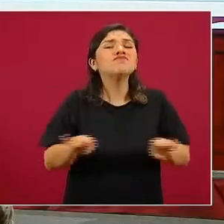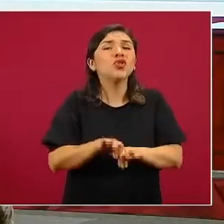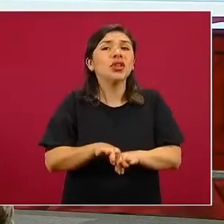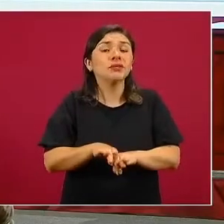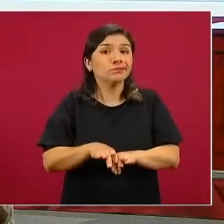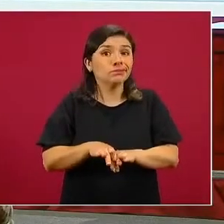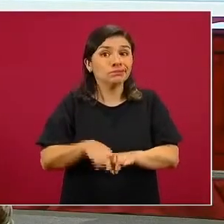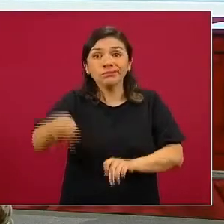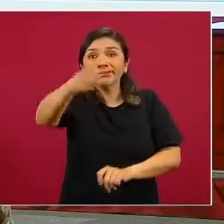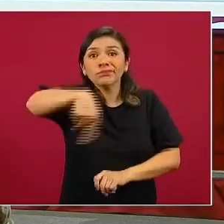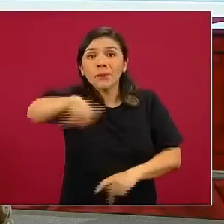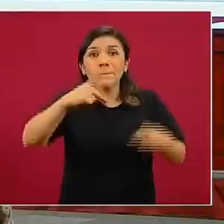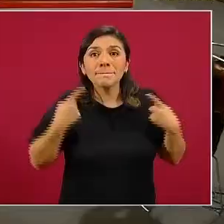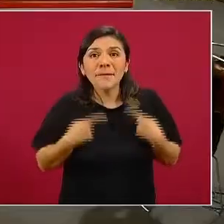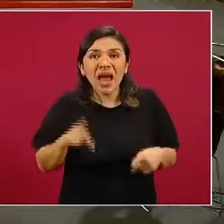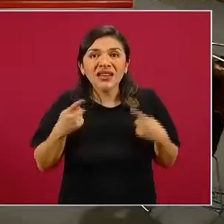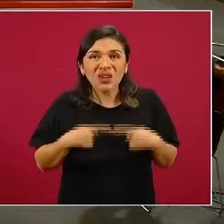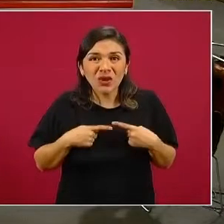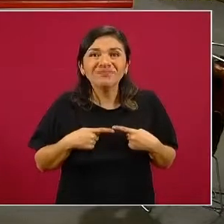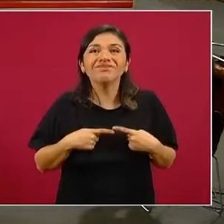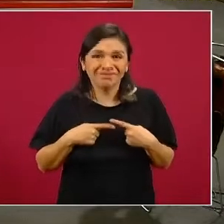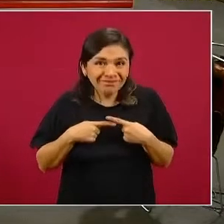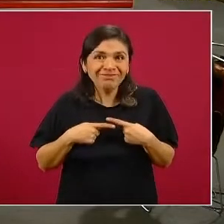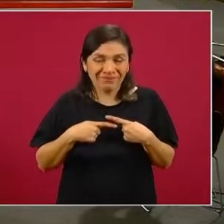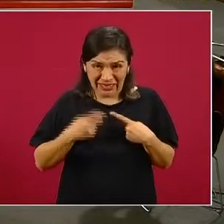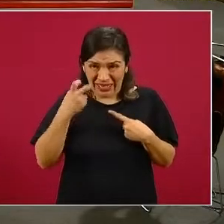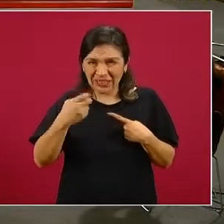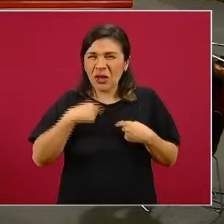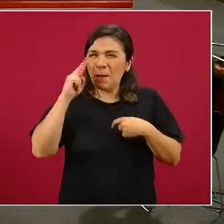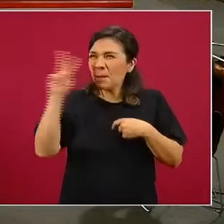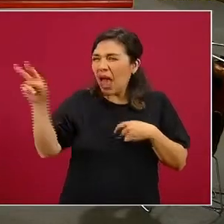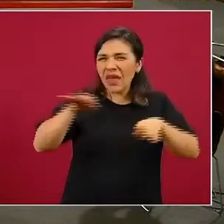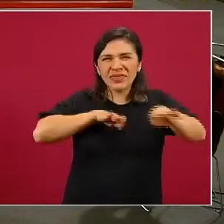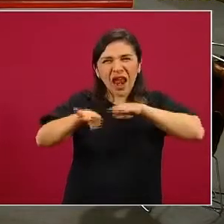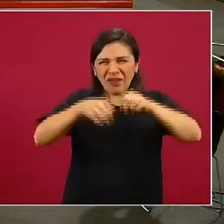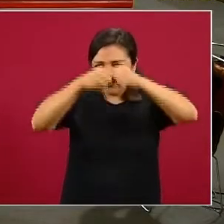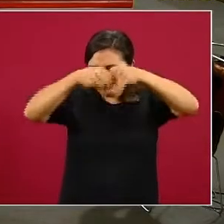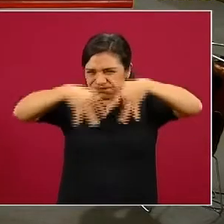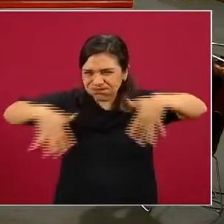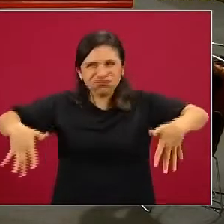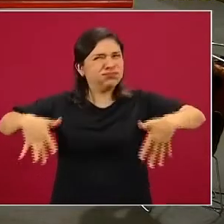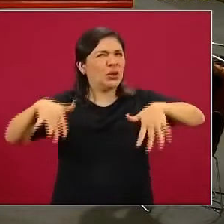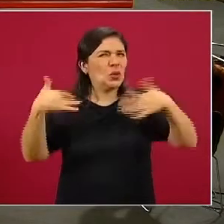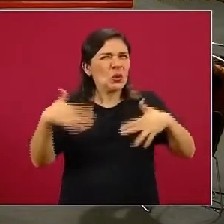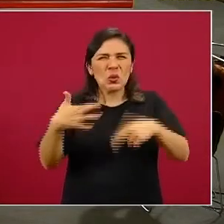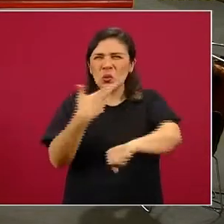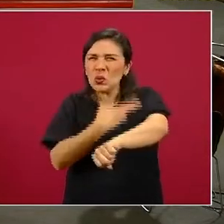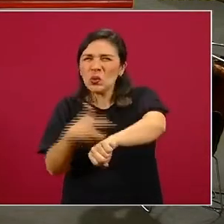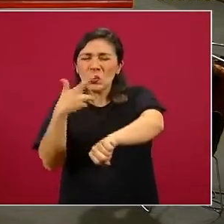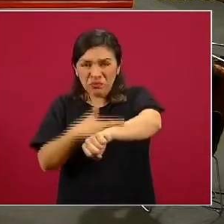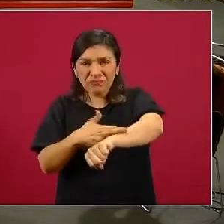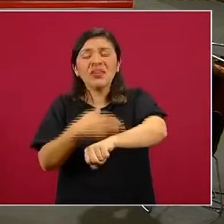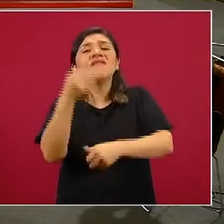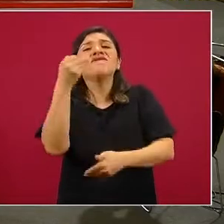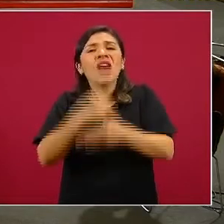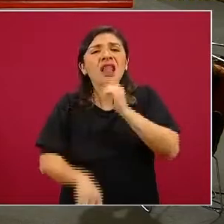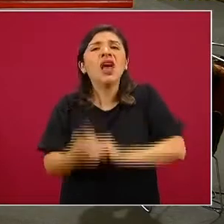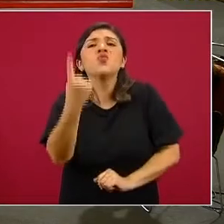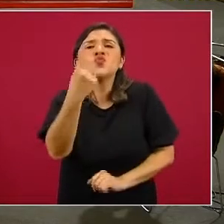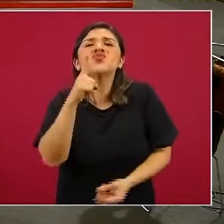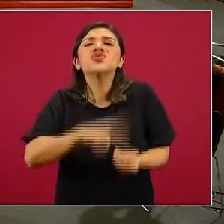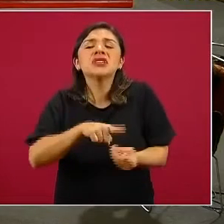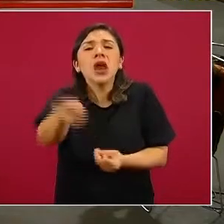factor de la sociedad. Todo este mecanismo y maquinaria y estructura no se puede echar a andar si no hay